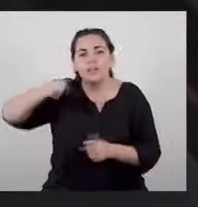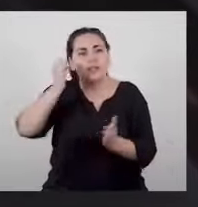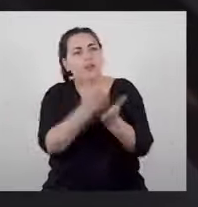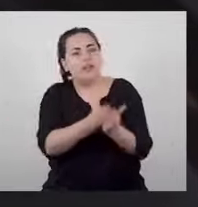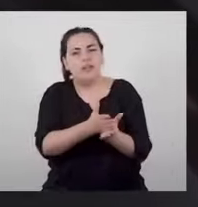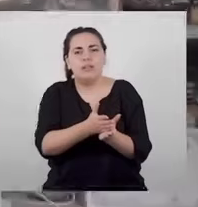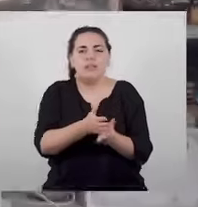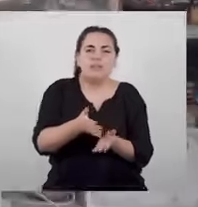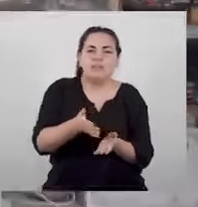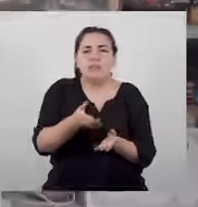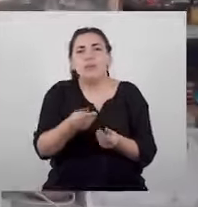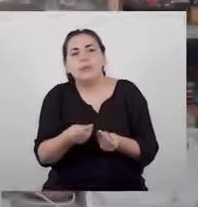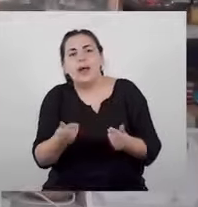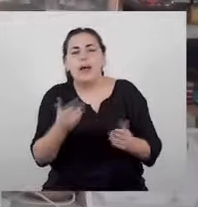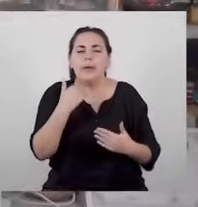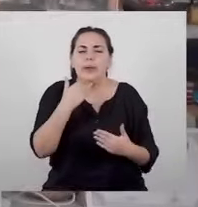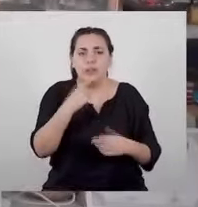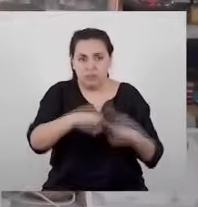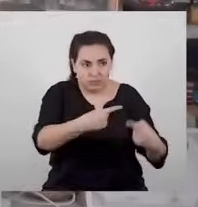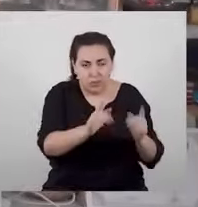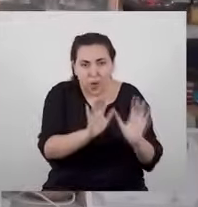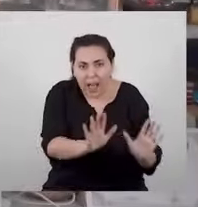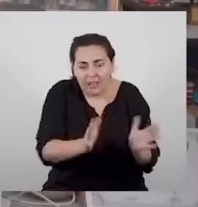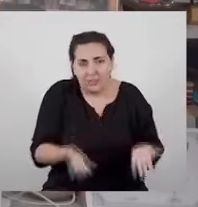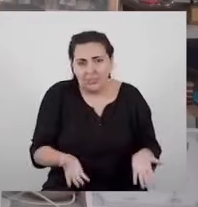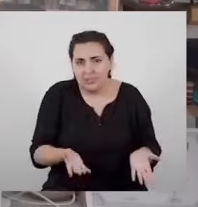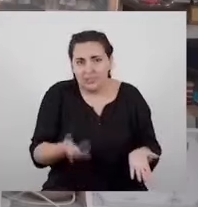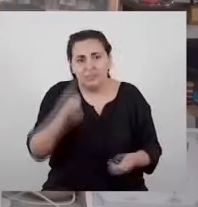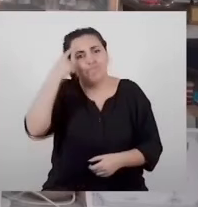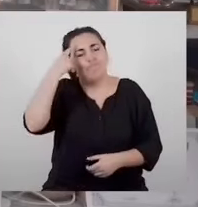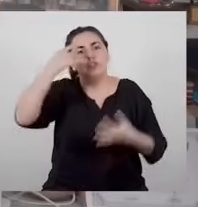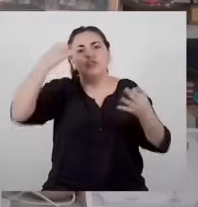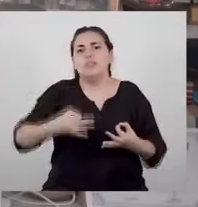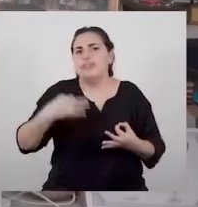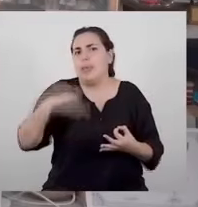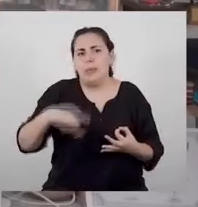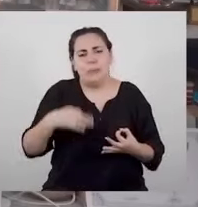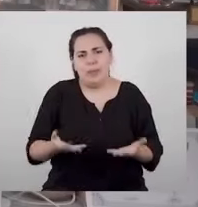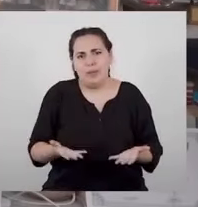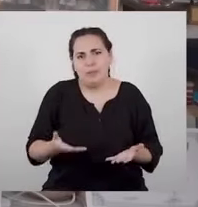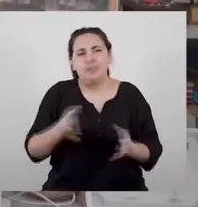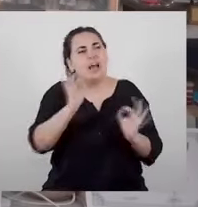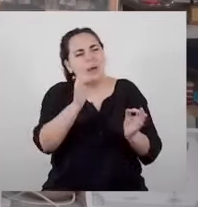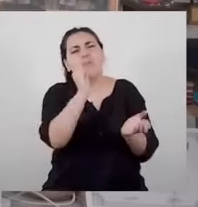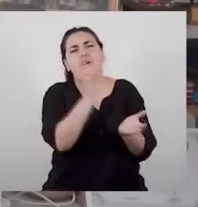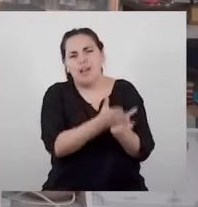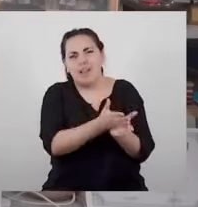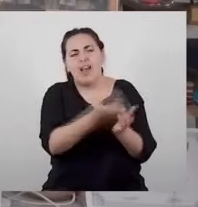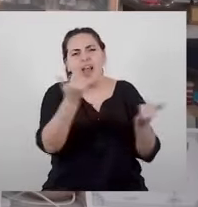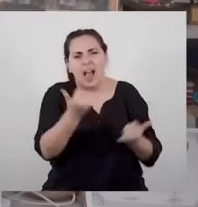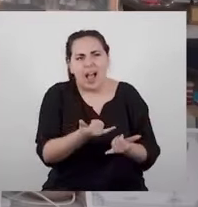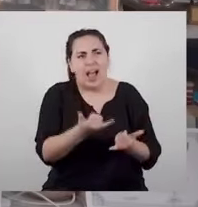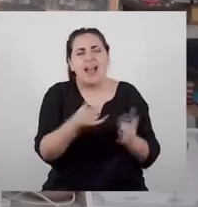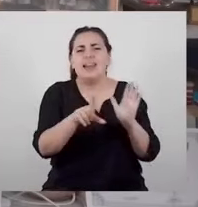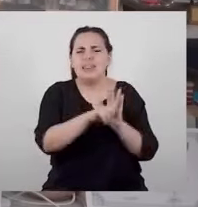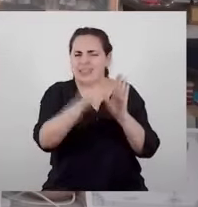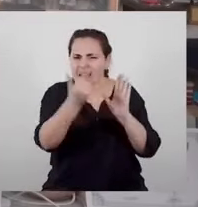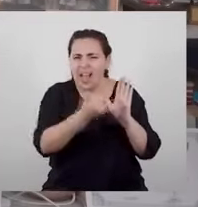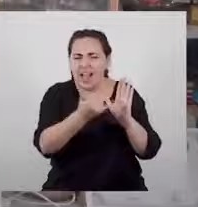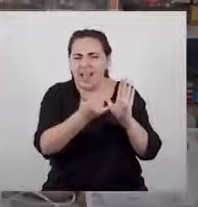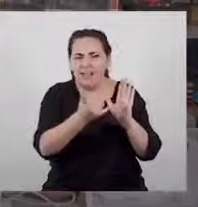seguir sucediendo lamentablemente no tenemos conciencia sabemos que existen las penas sabemos que existen las leyes pero